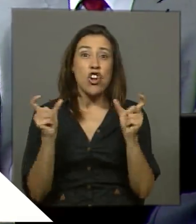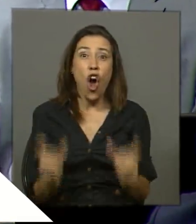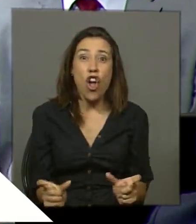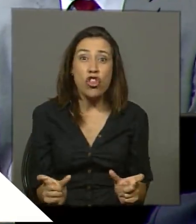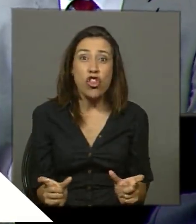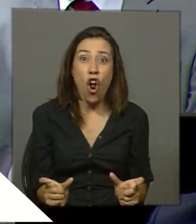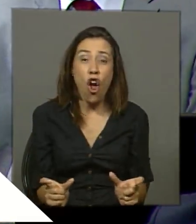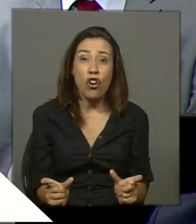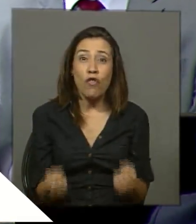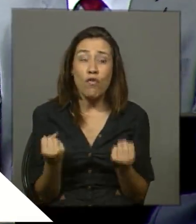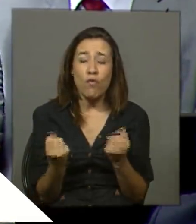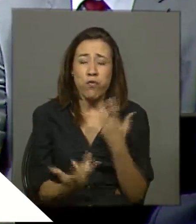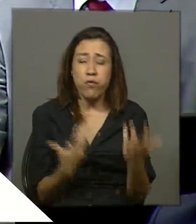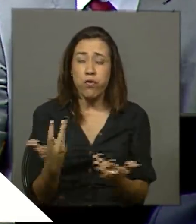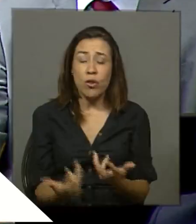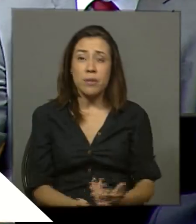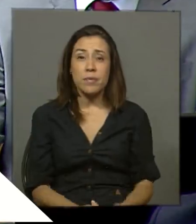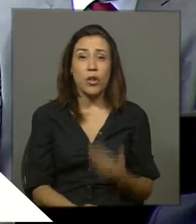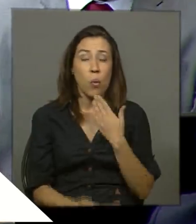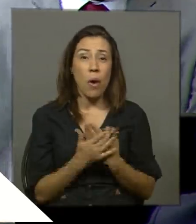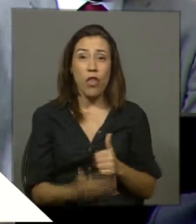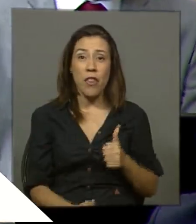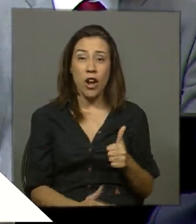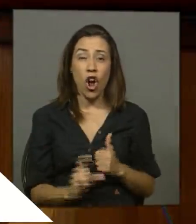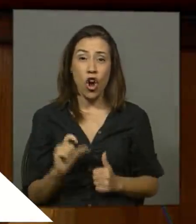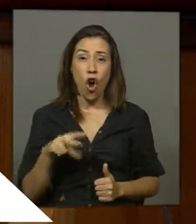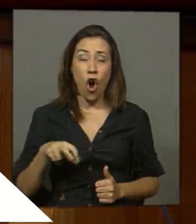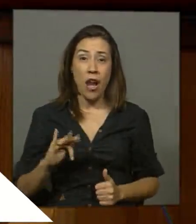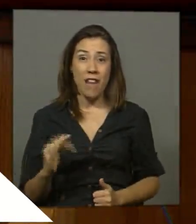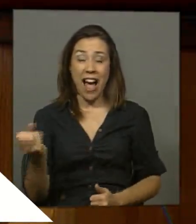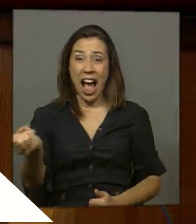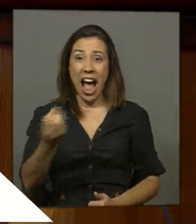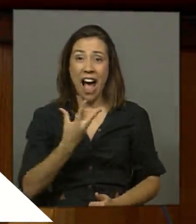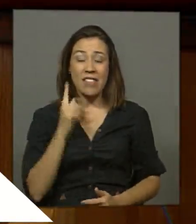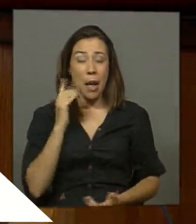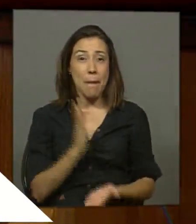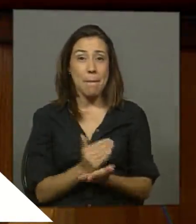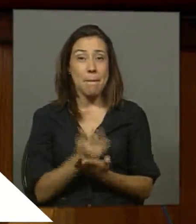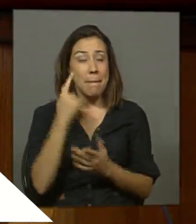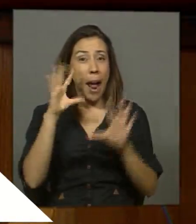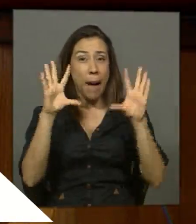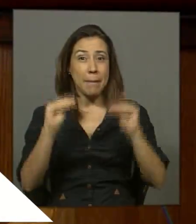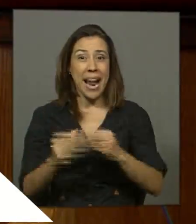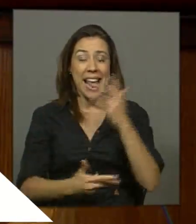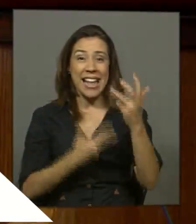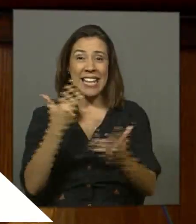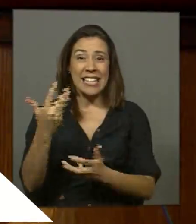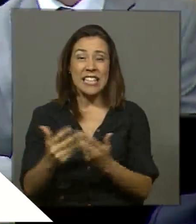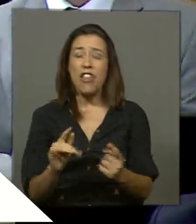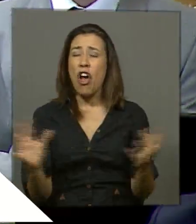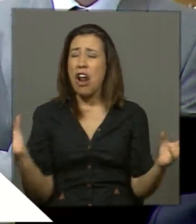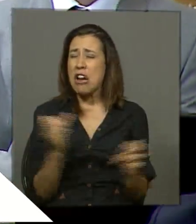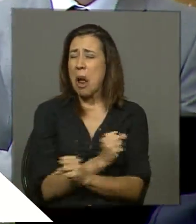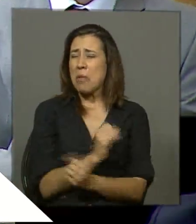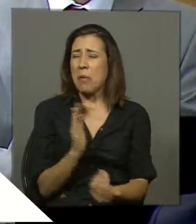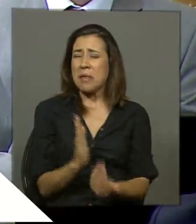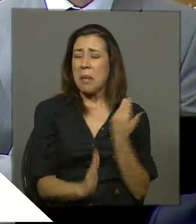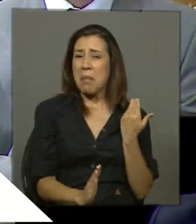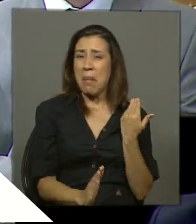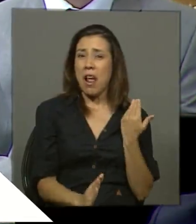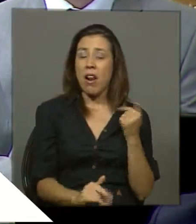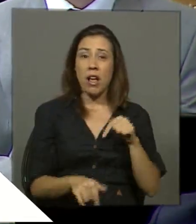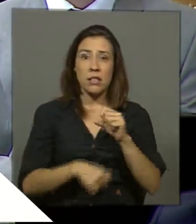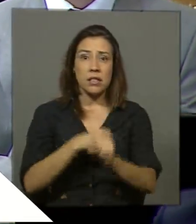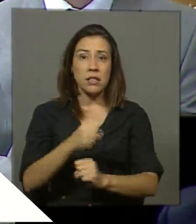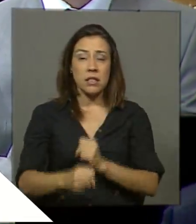y sobre todo que cuando el director de la conaf nos señala que están preparados para pagar incendio en forma temprana tenemos que este